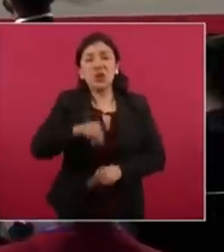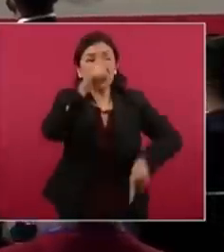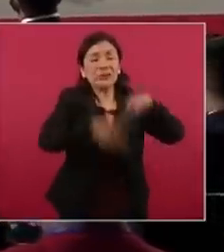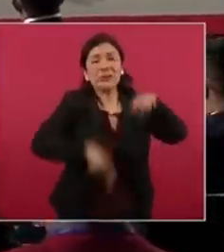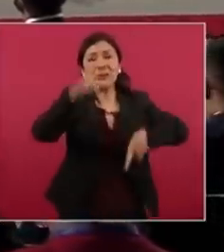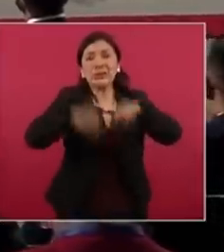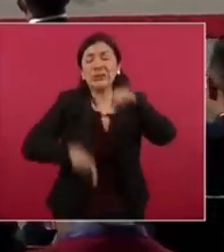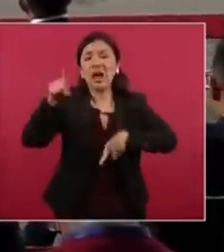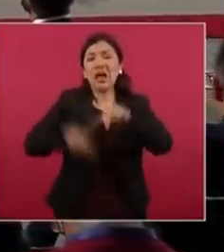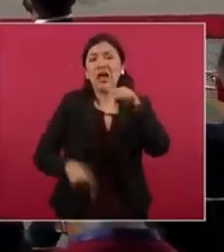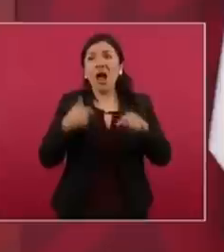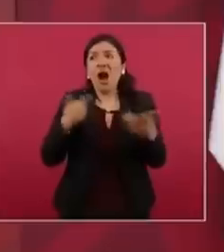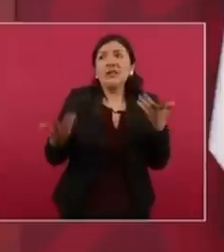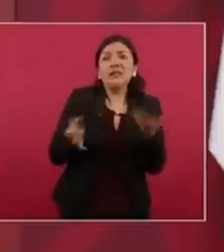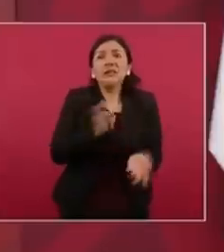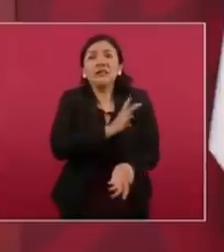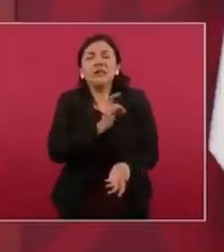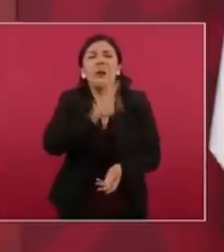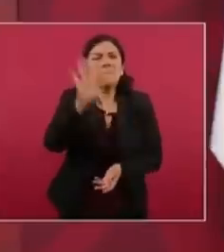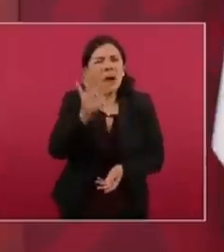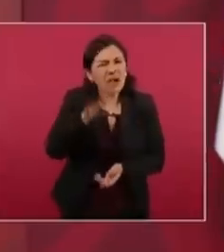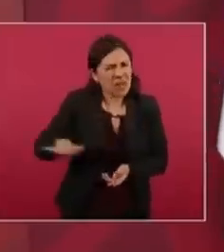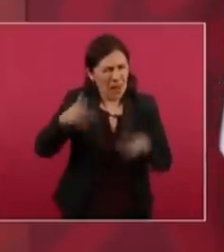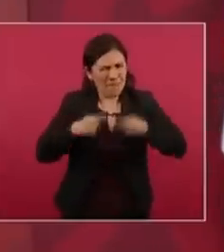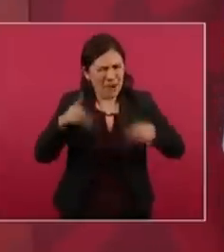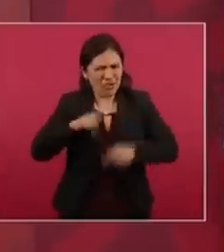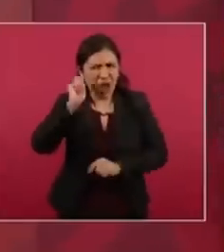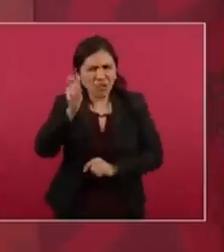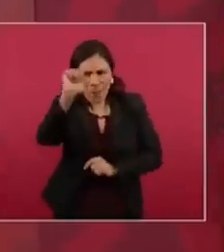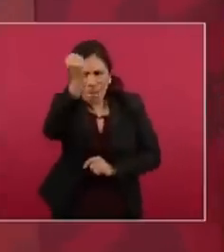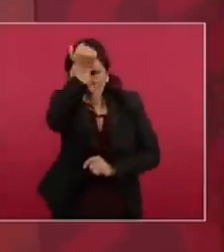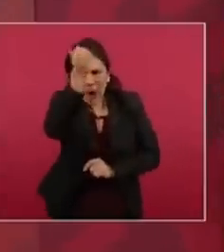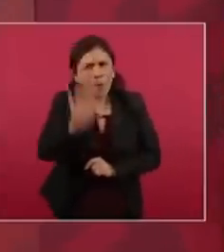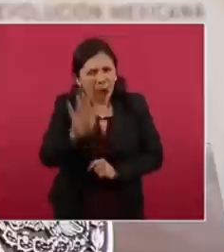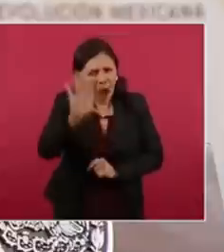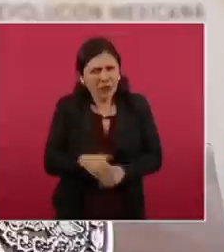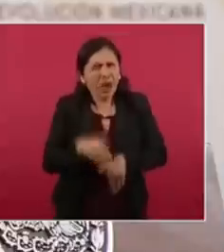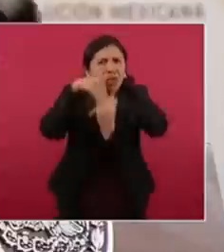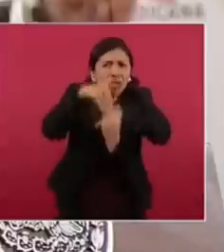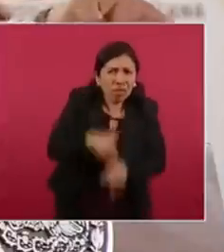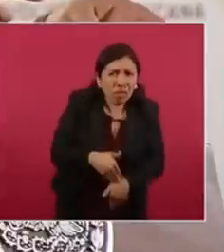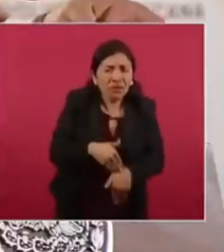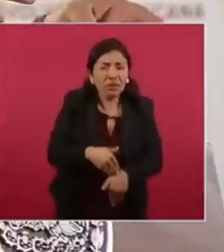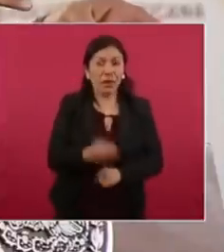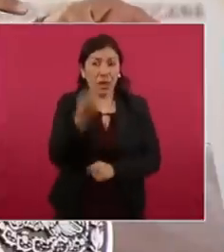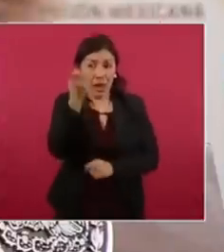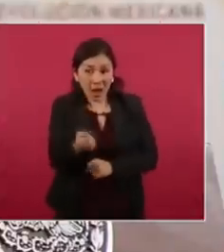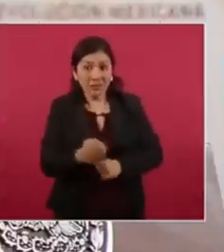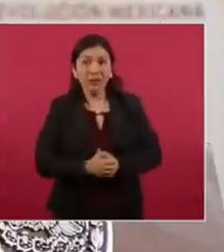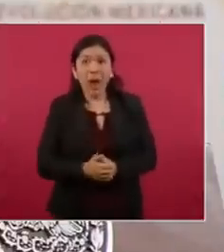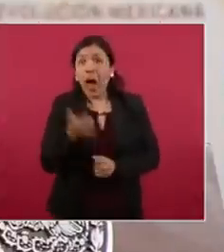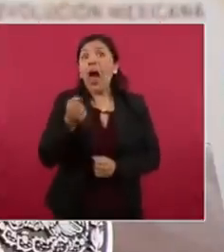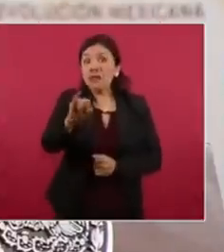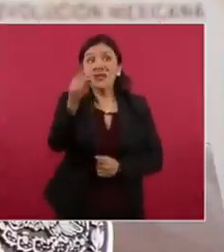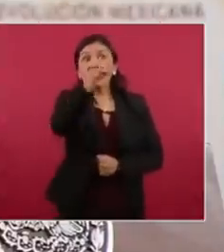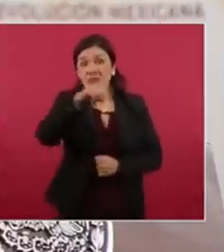candidato, como si los ciudadanos fuesen borregos. Como si porque ese es el trato tuvieran un cerebro que le están